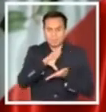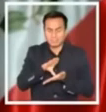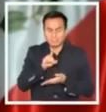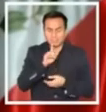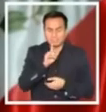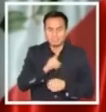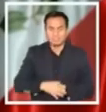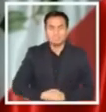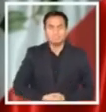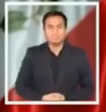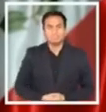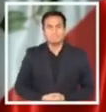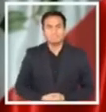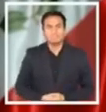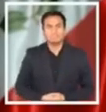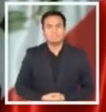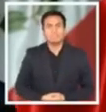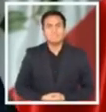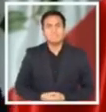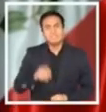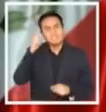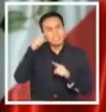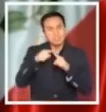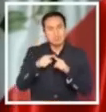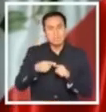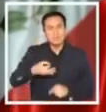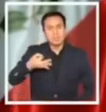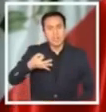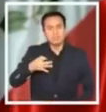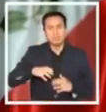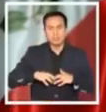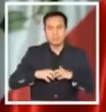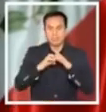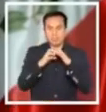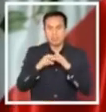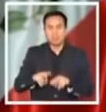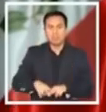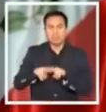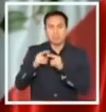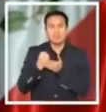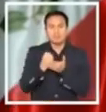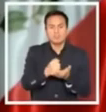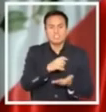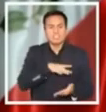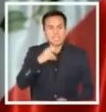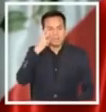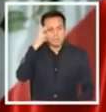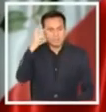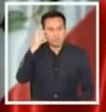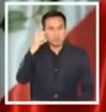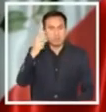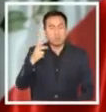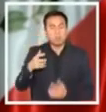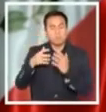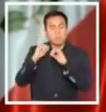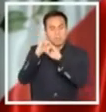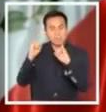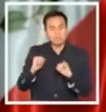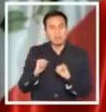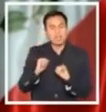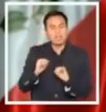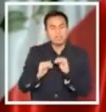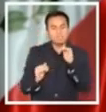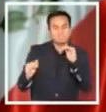países. En ese sentido, seguimos perfeccionando y fortaleciendo el Fondo de Cooperación Chile-México, que es un mecanismo de